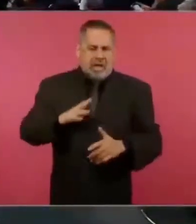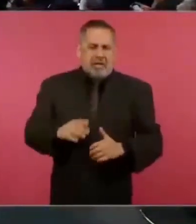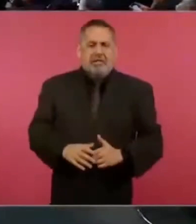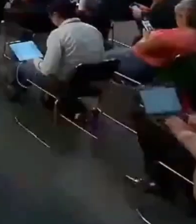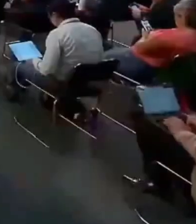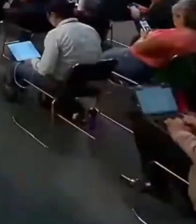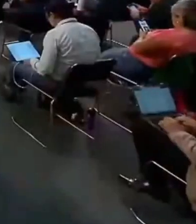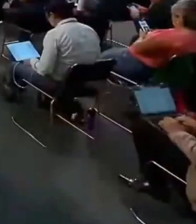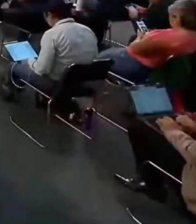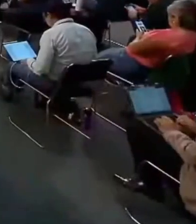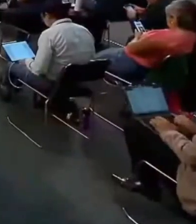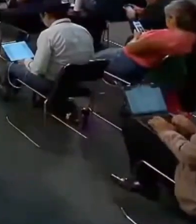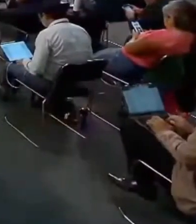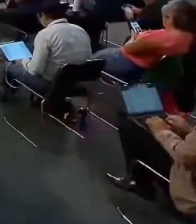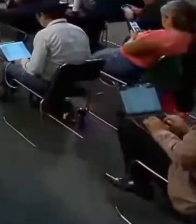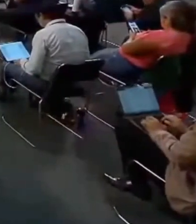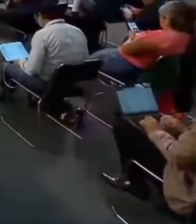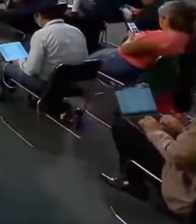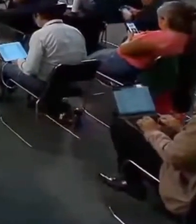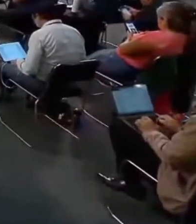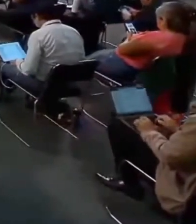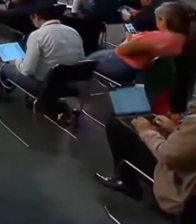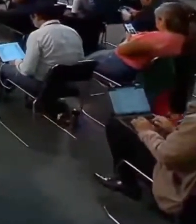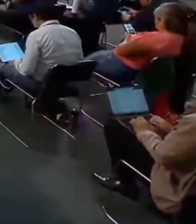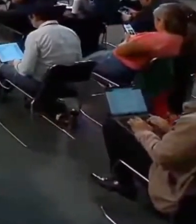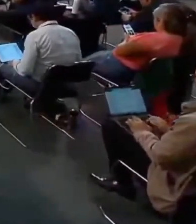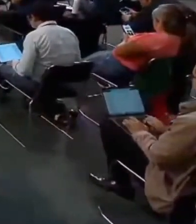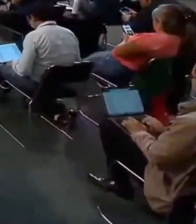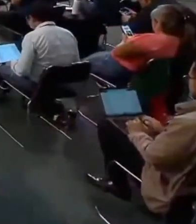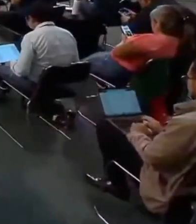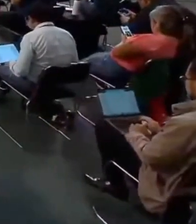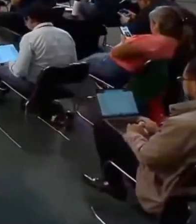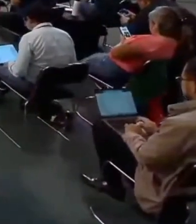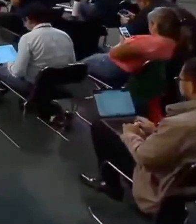y cosas muy importantes.